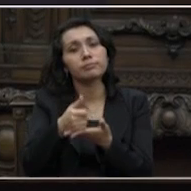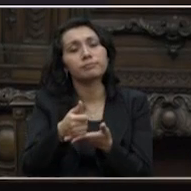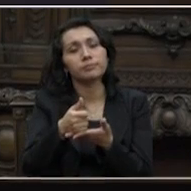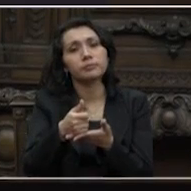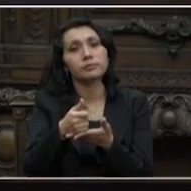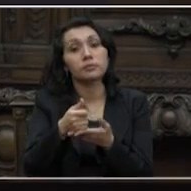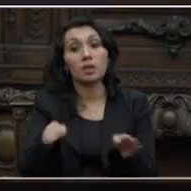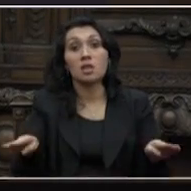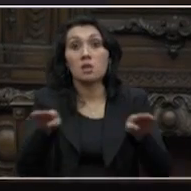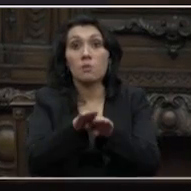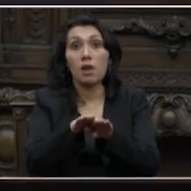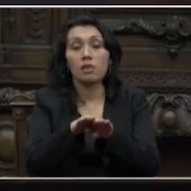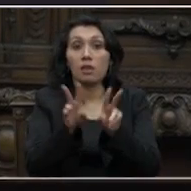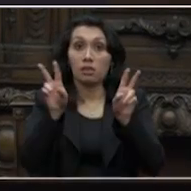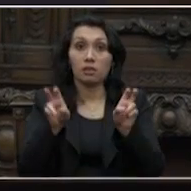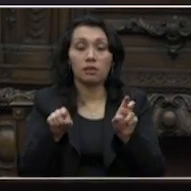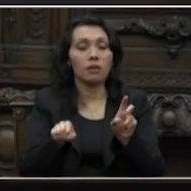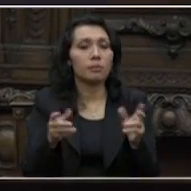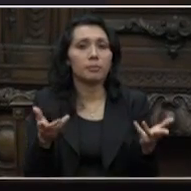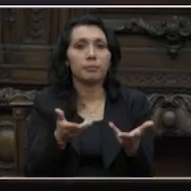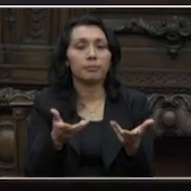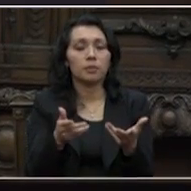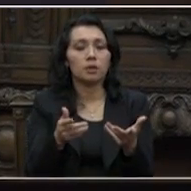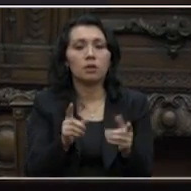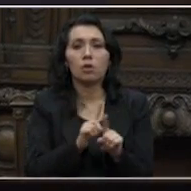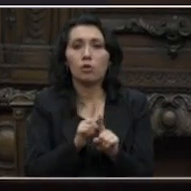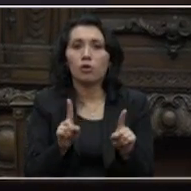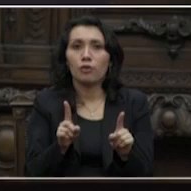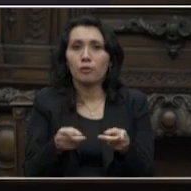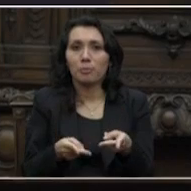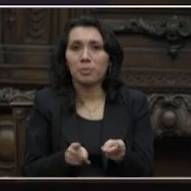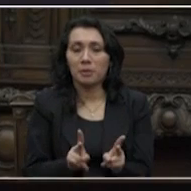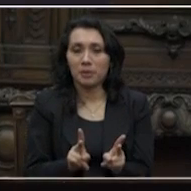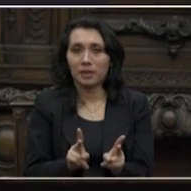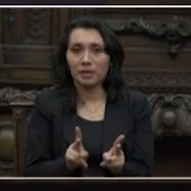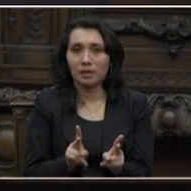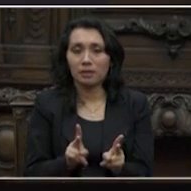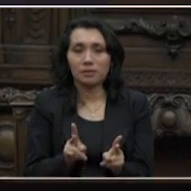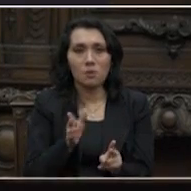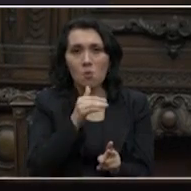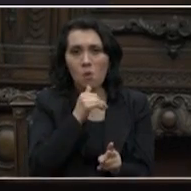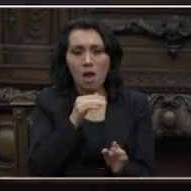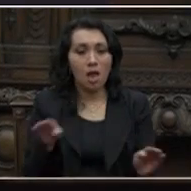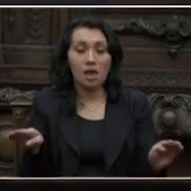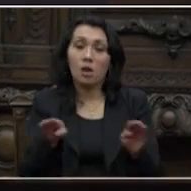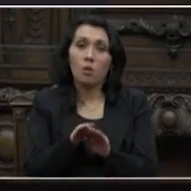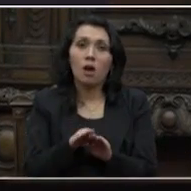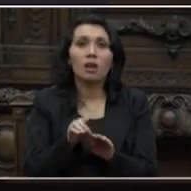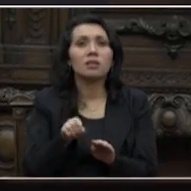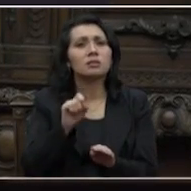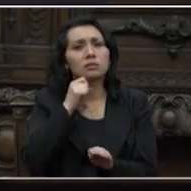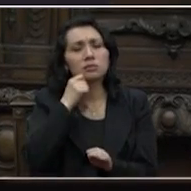de la igualdad es que nos permite, la igualdad viene a ser